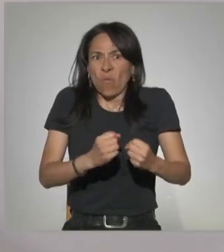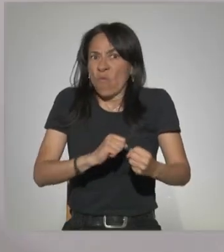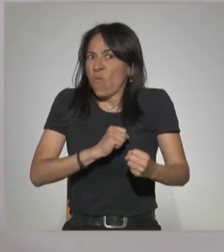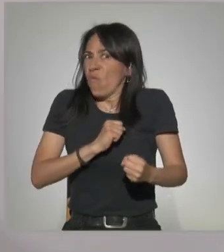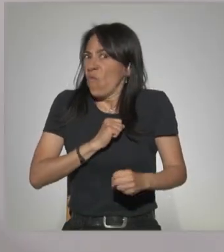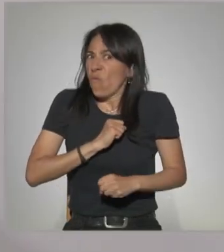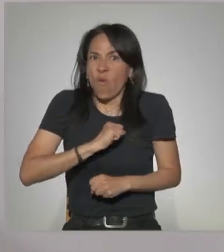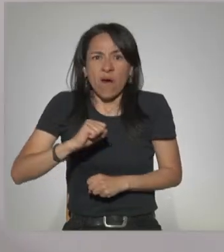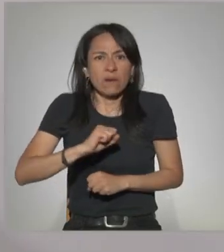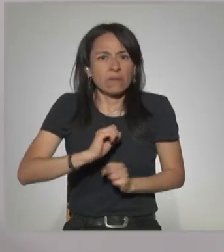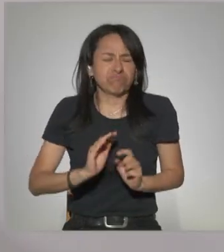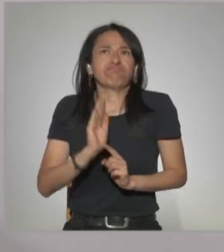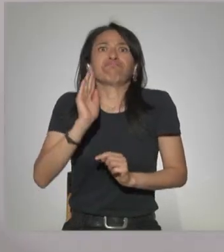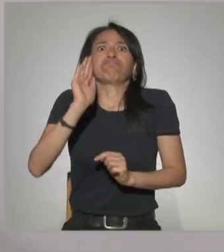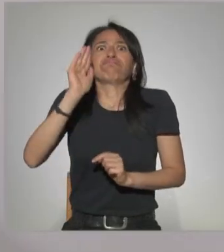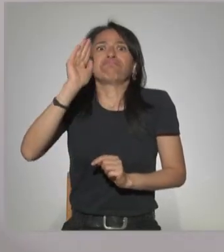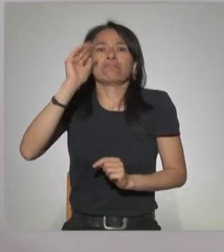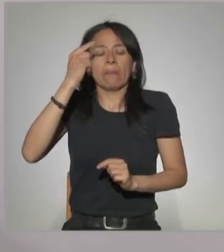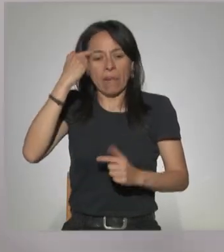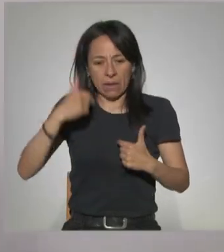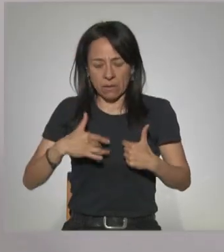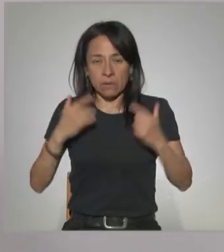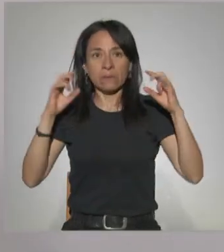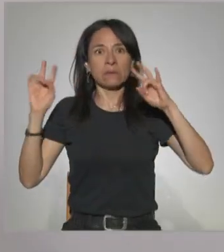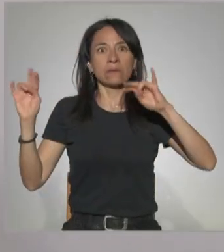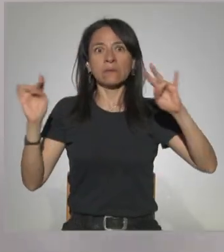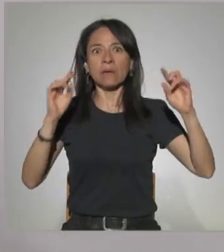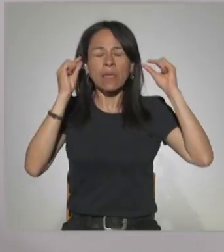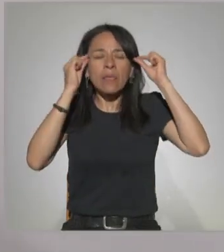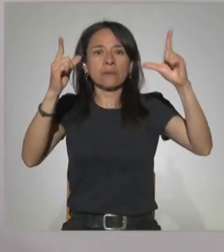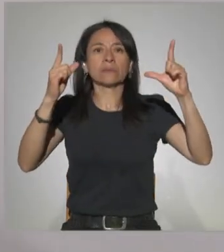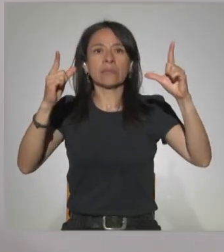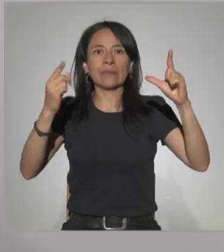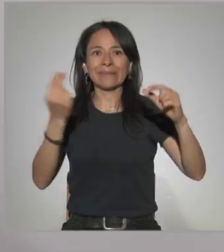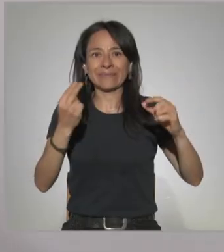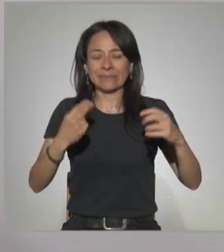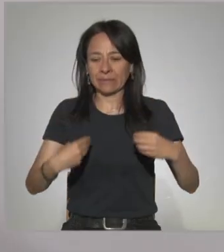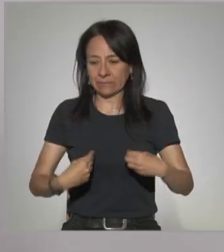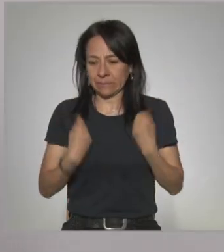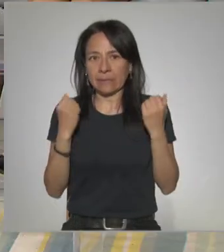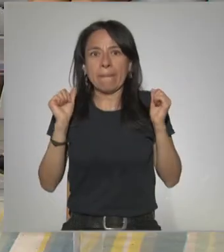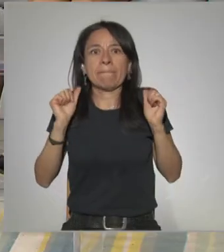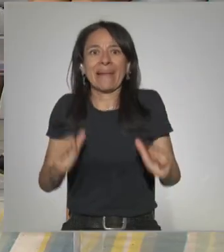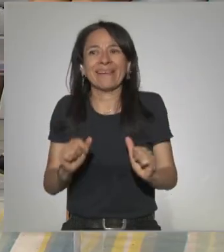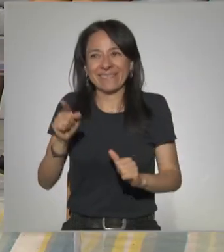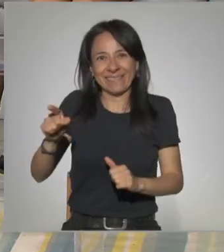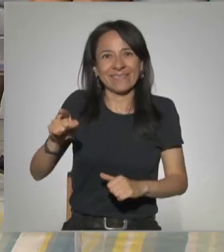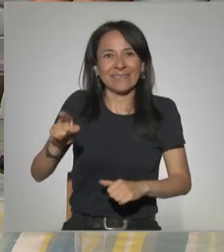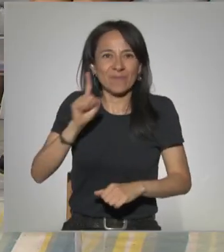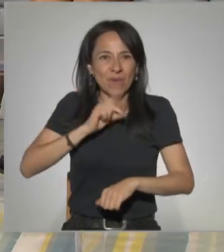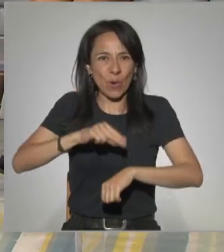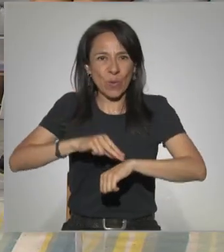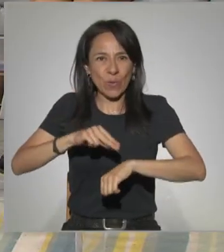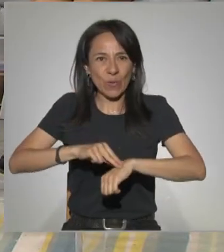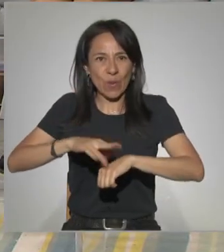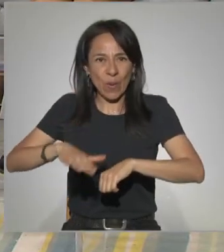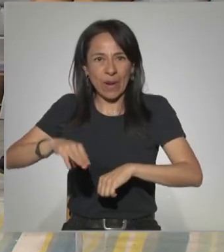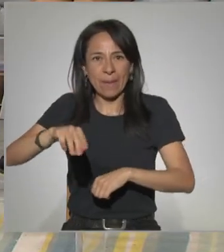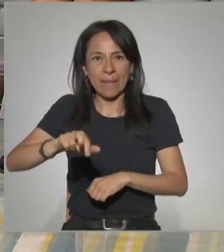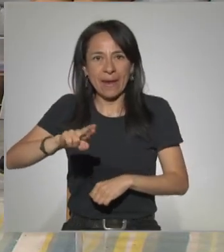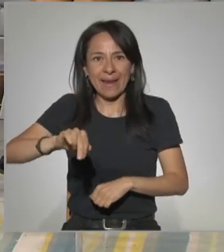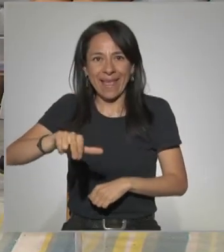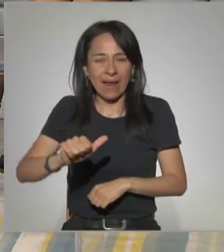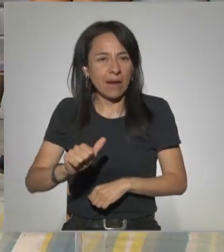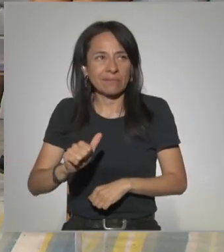de supervivencia. Ahí no necesito, como decía la doctora Mariana, no necesito pensar,